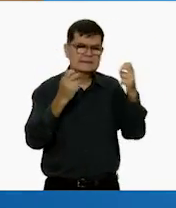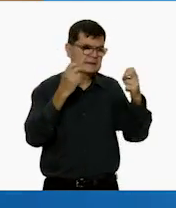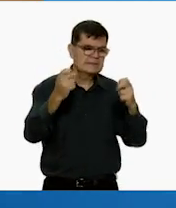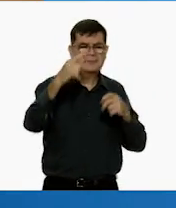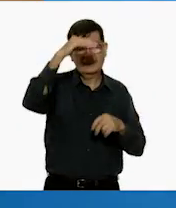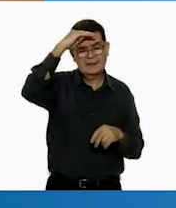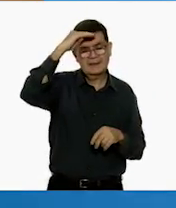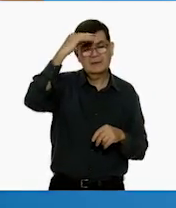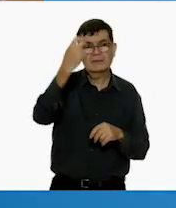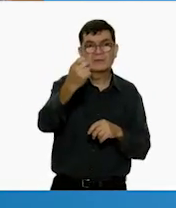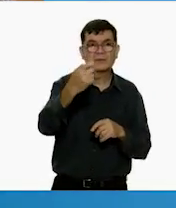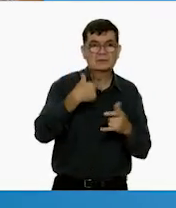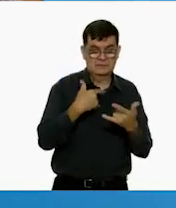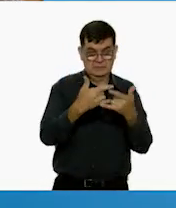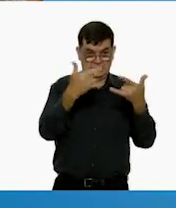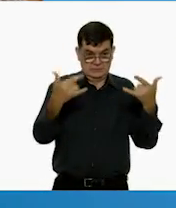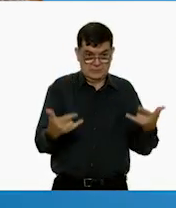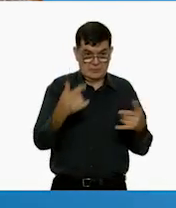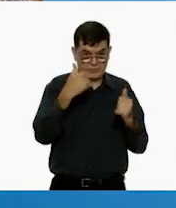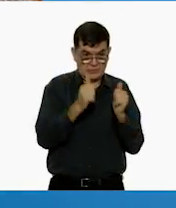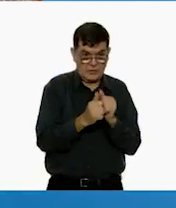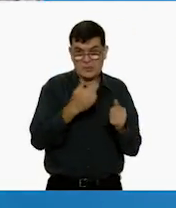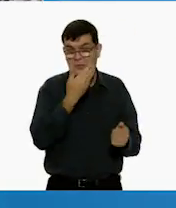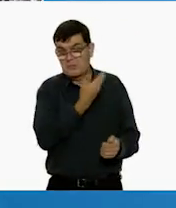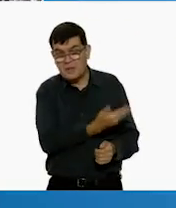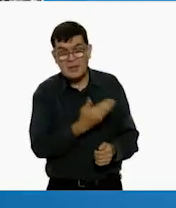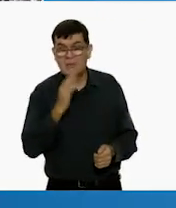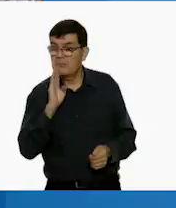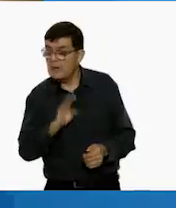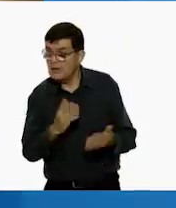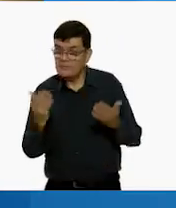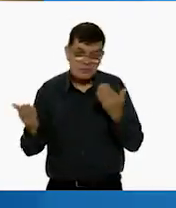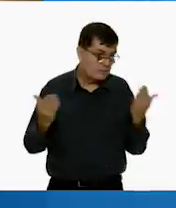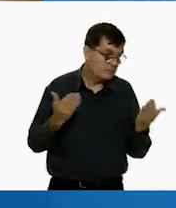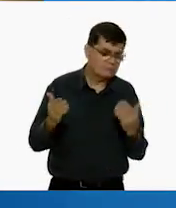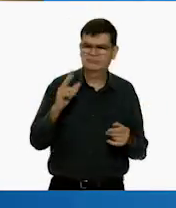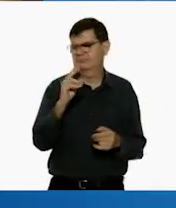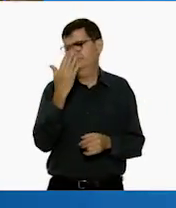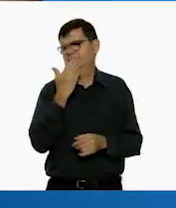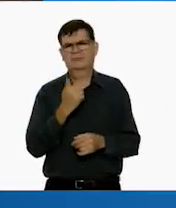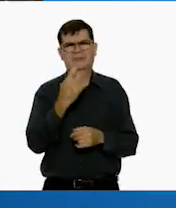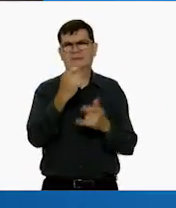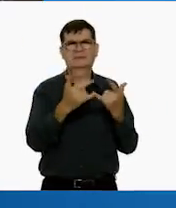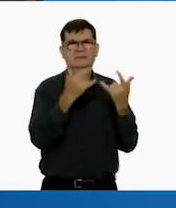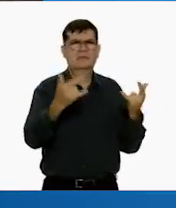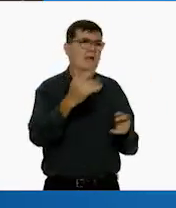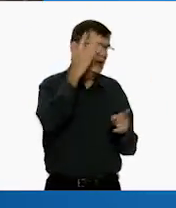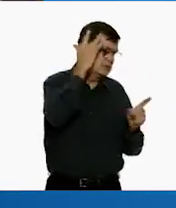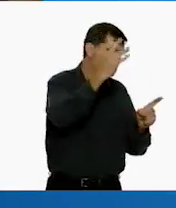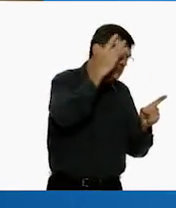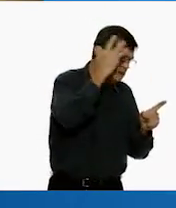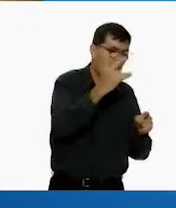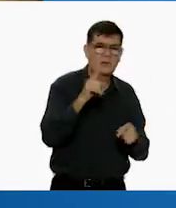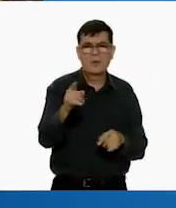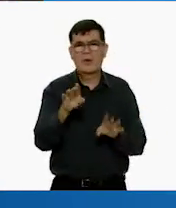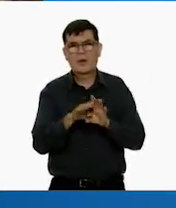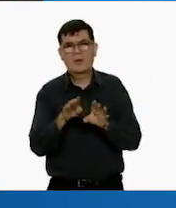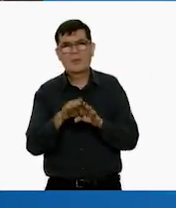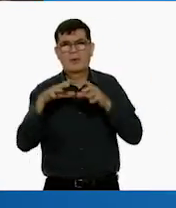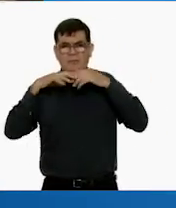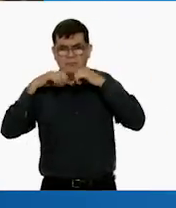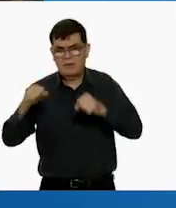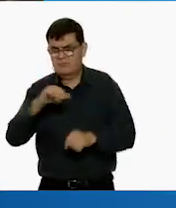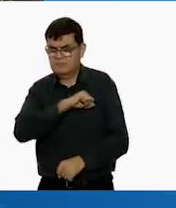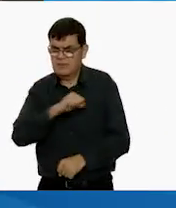posturas. No creo que la historia sea un enfrentamiento entre buenos y malos. Y en este caso concreto, el gran santo Benito Juárez, el gran verdugo Maximiliano de